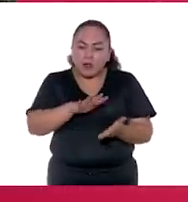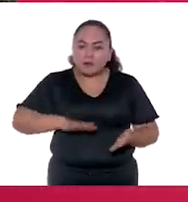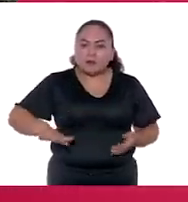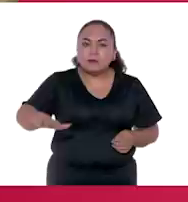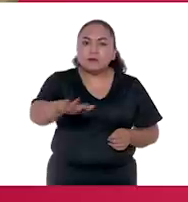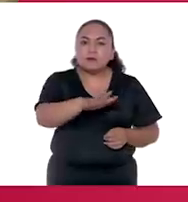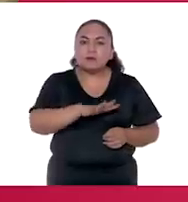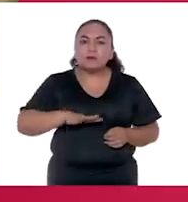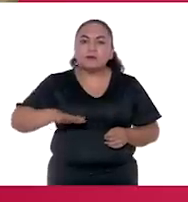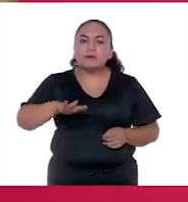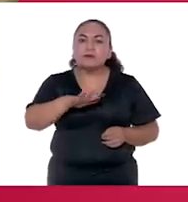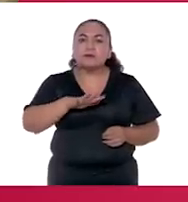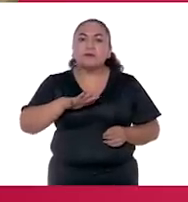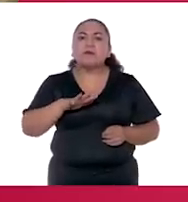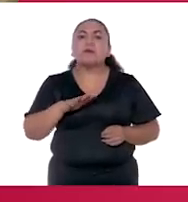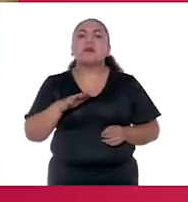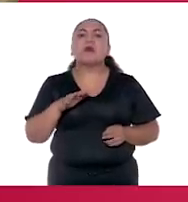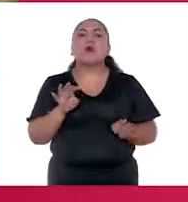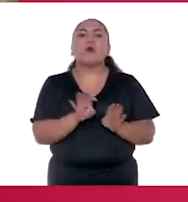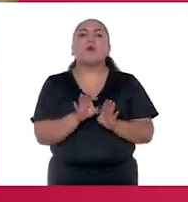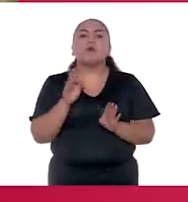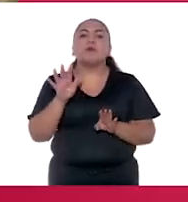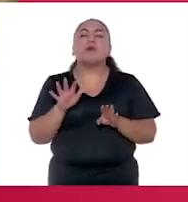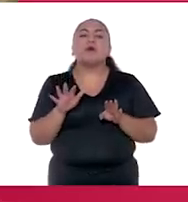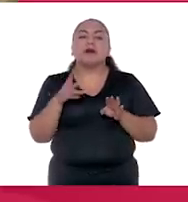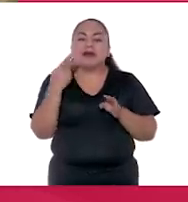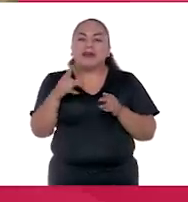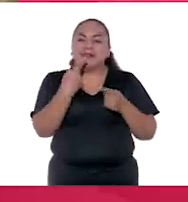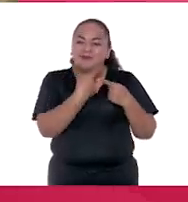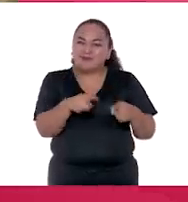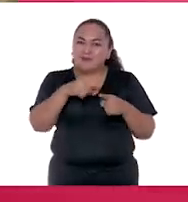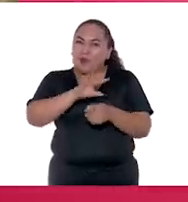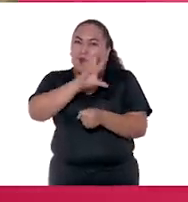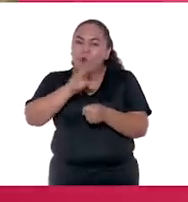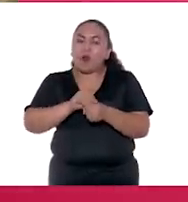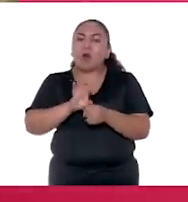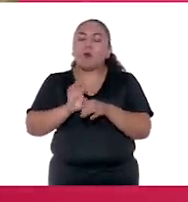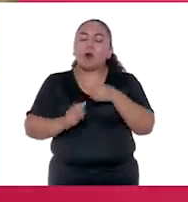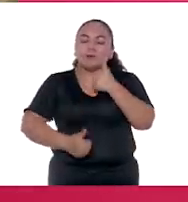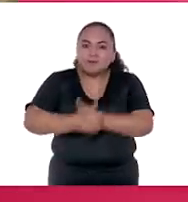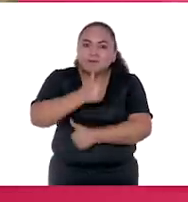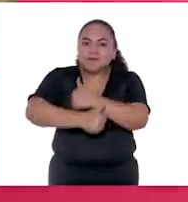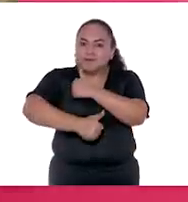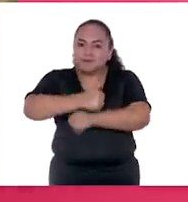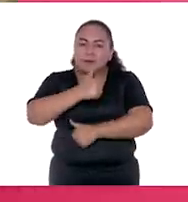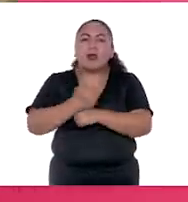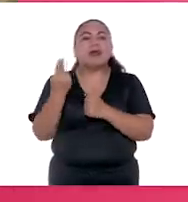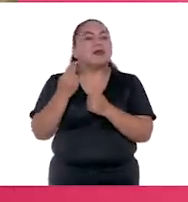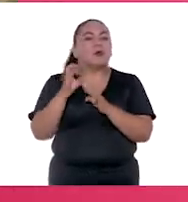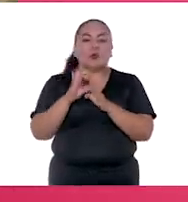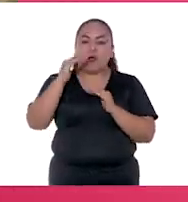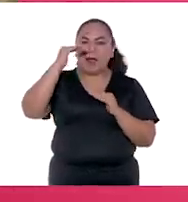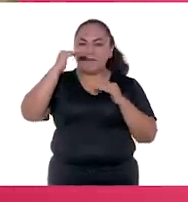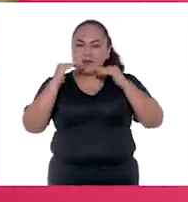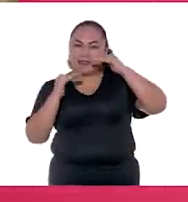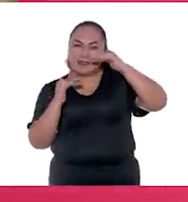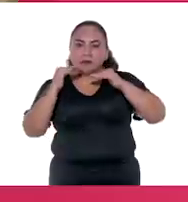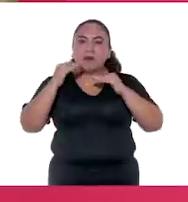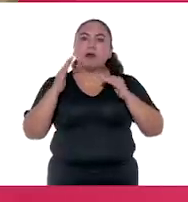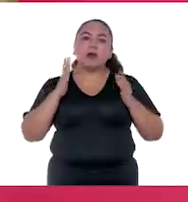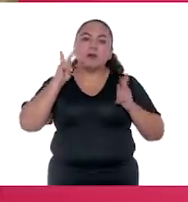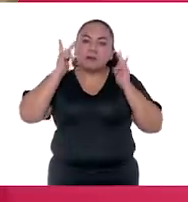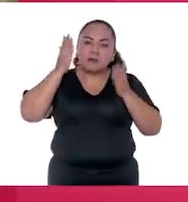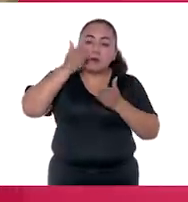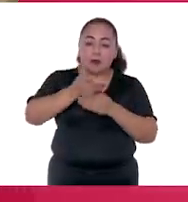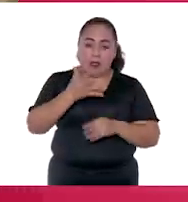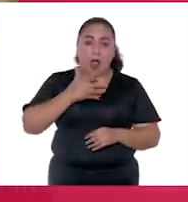que le ha apostado la diversificación de productos, a balancear un poco la visita. Tenemos un